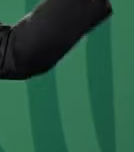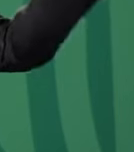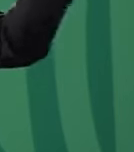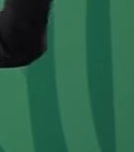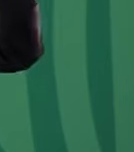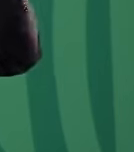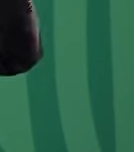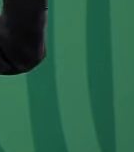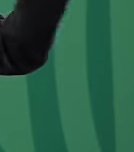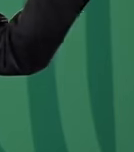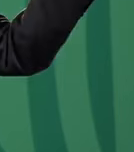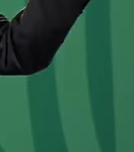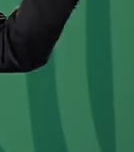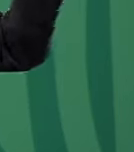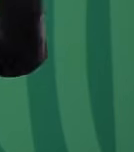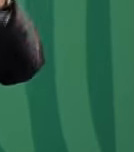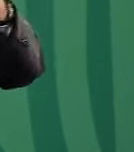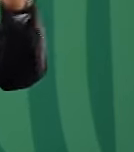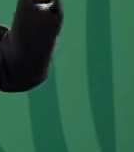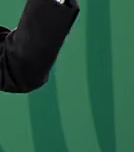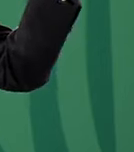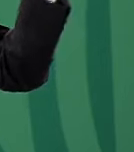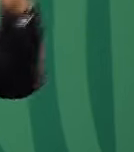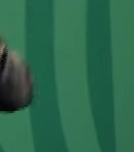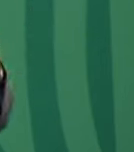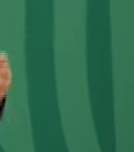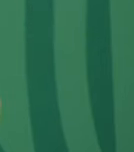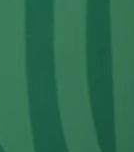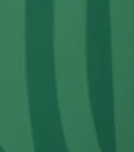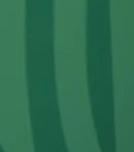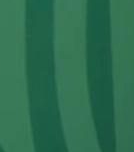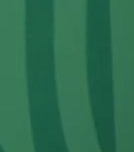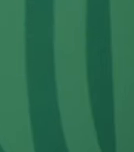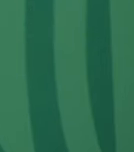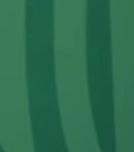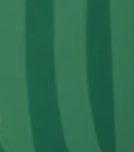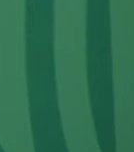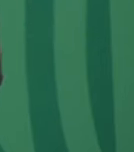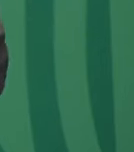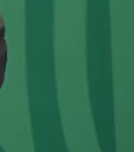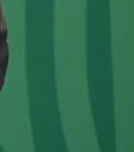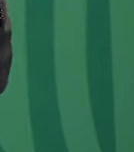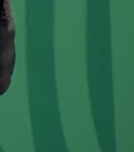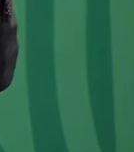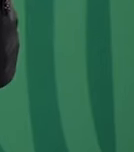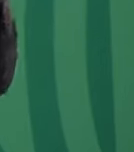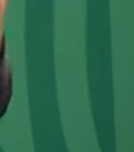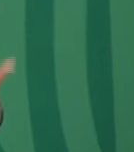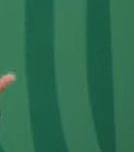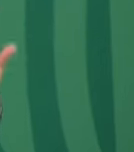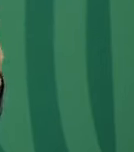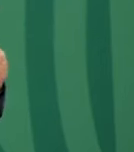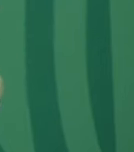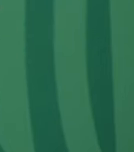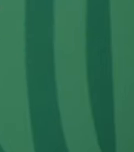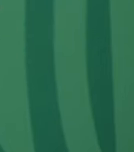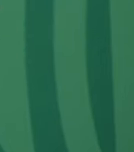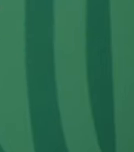Entonces, fue un bombardeo tremendo. Es que eso ya lo